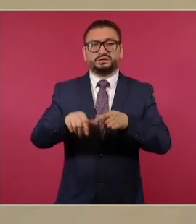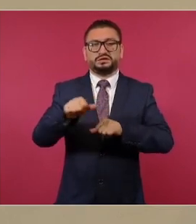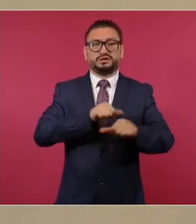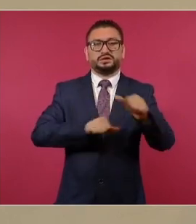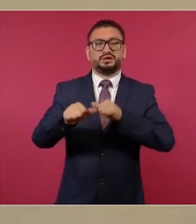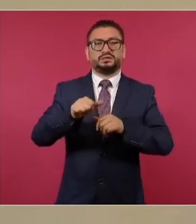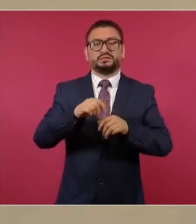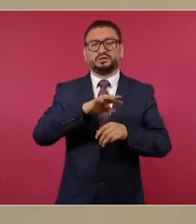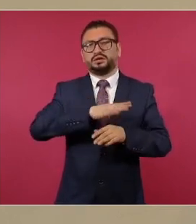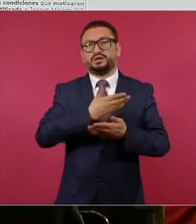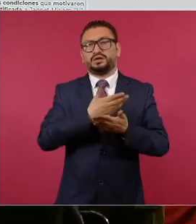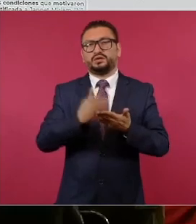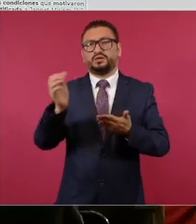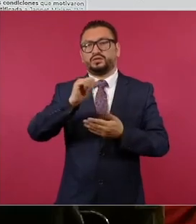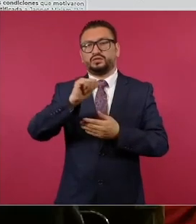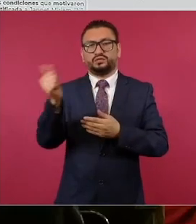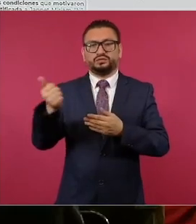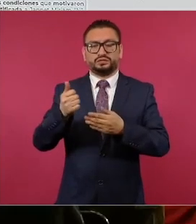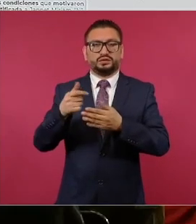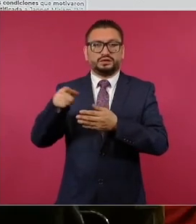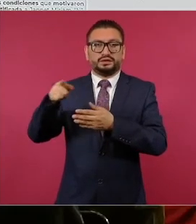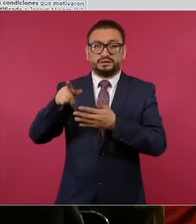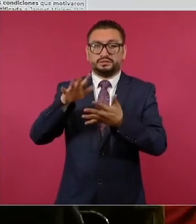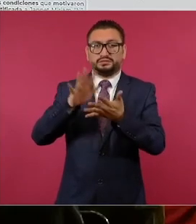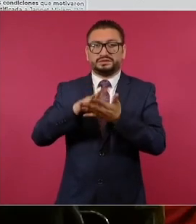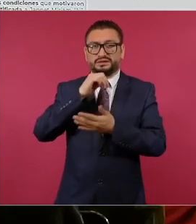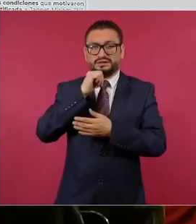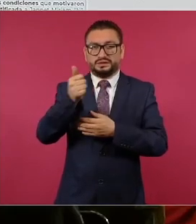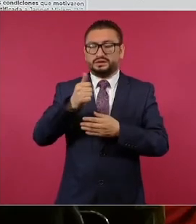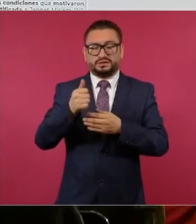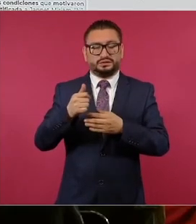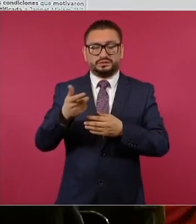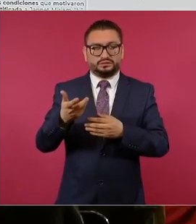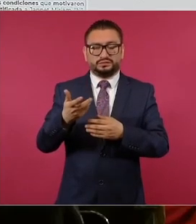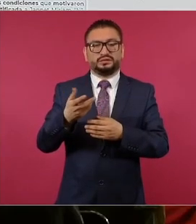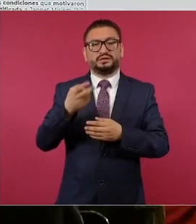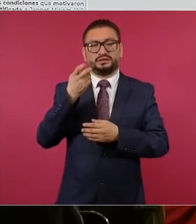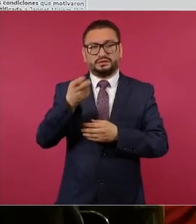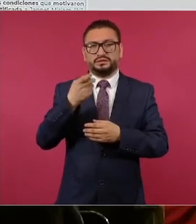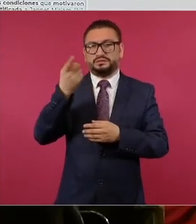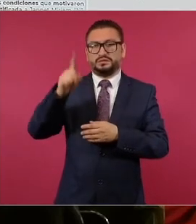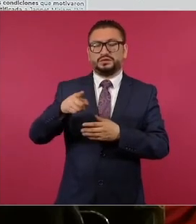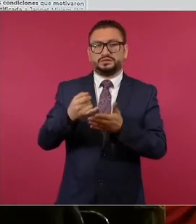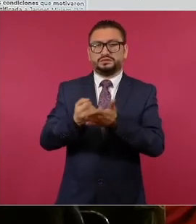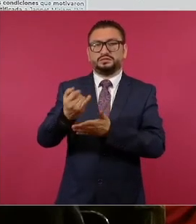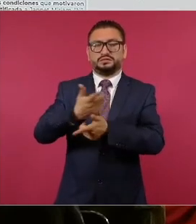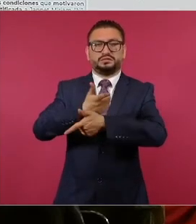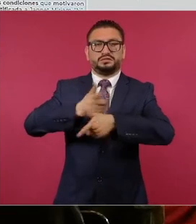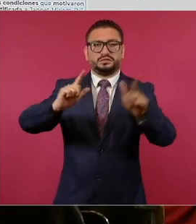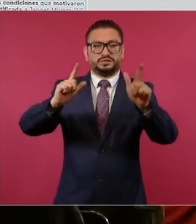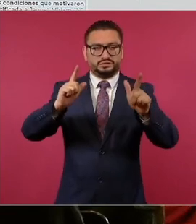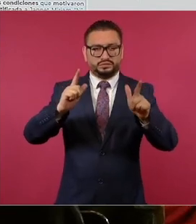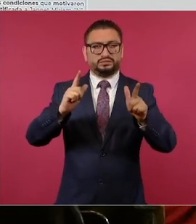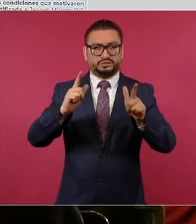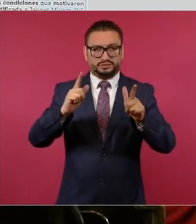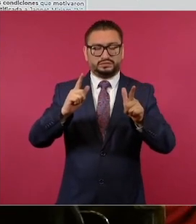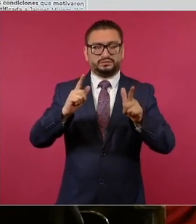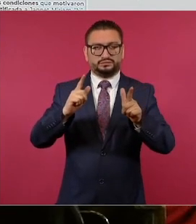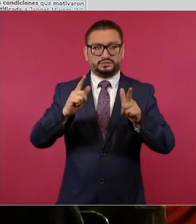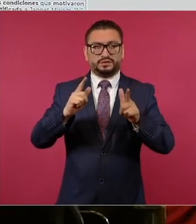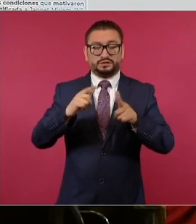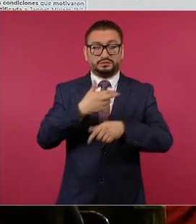sustituyéndolas por otras no privativas de la libertad en reclusión, y ordenó su inmediata libertad sin cubrir